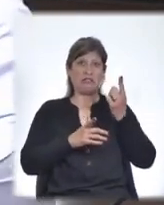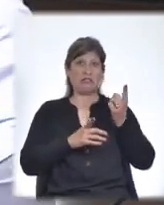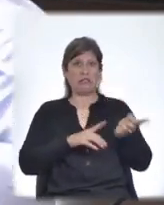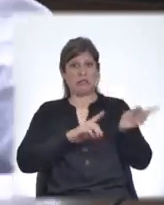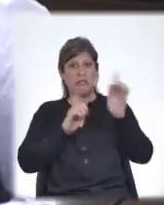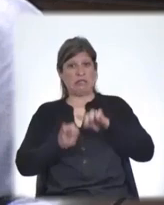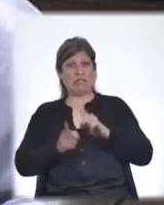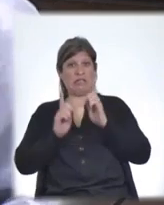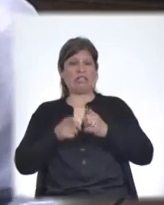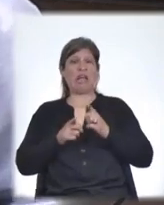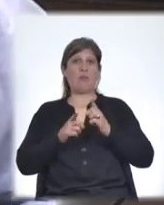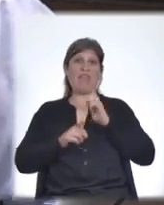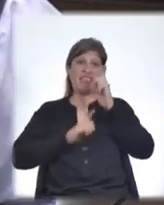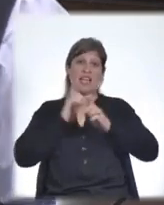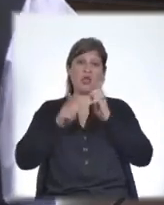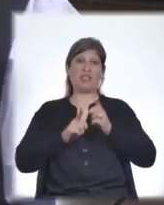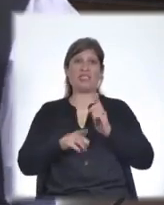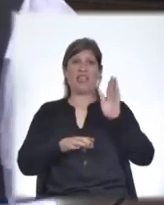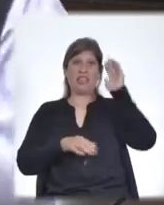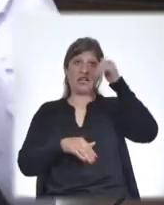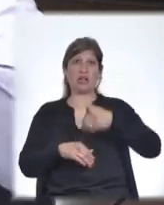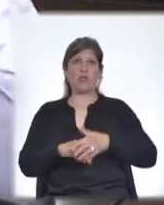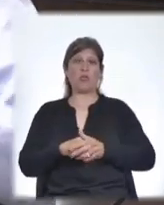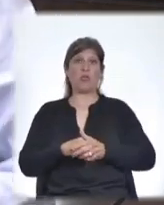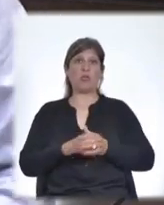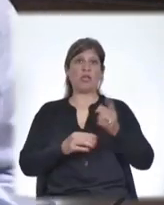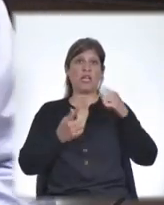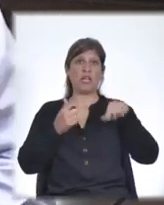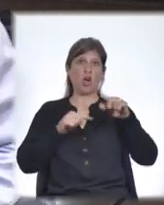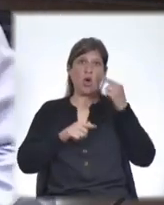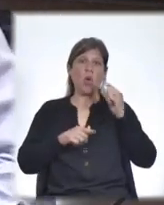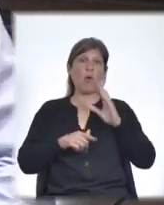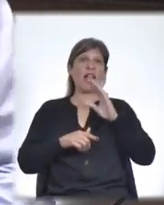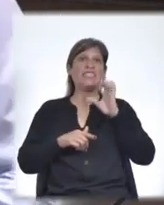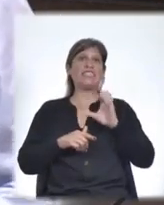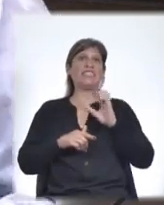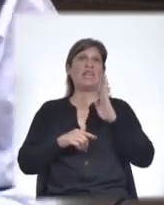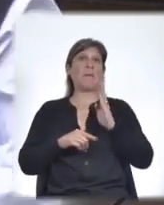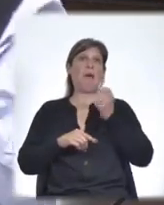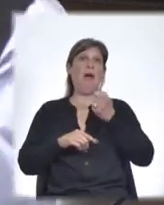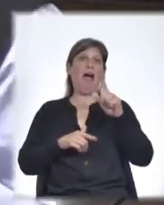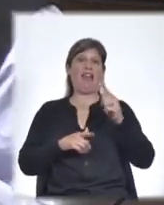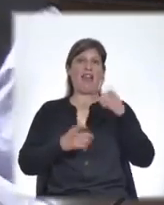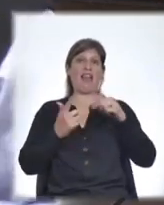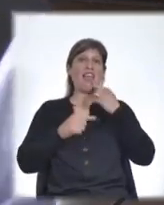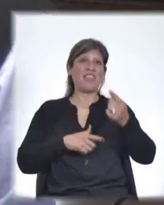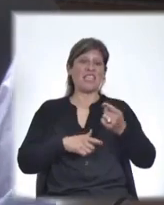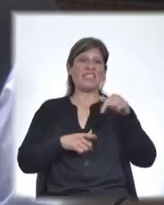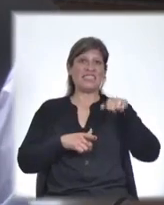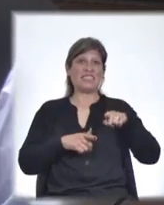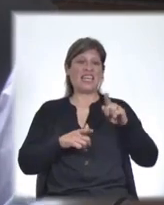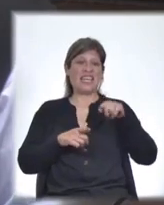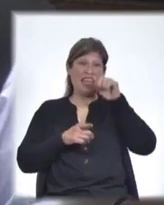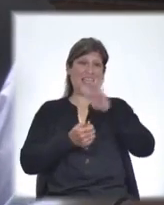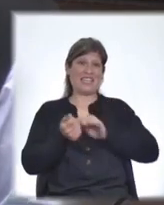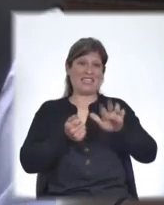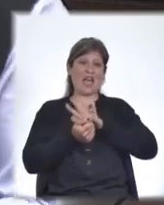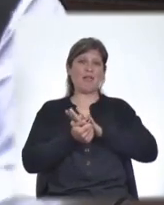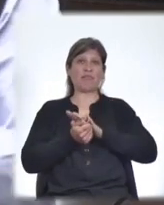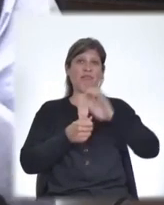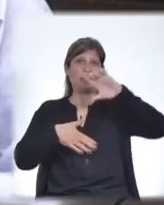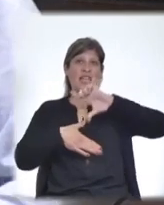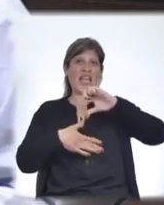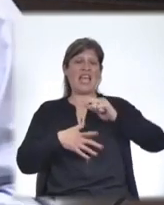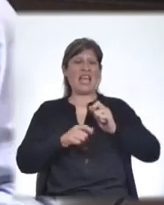como de la Universidad de la República, en donde la CEPAL, para poner solo un ejemplo, dice que esta pandemia en América Latina ha generado la